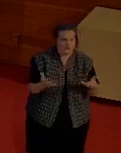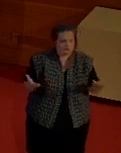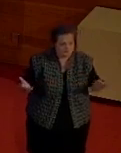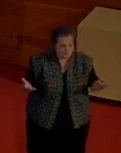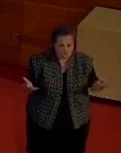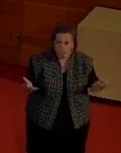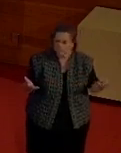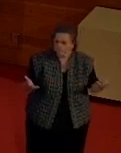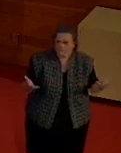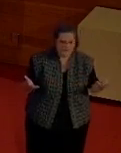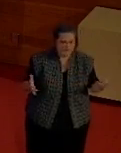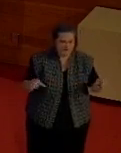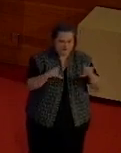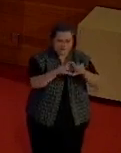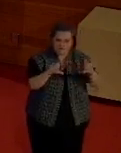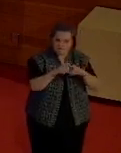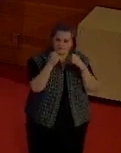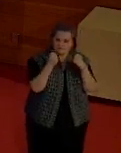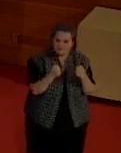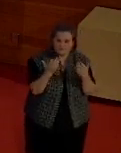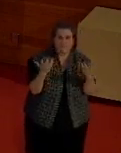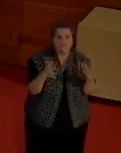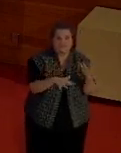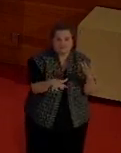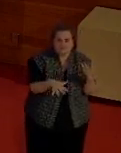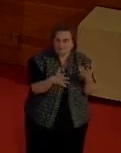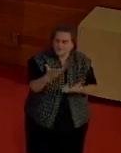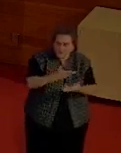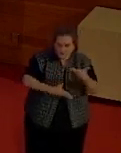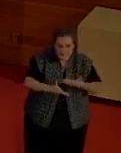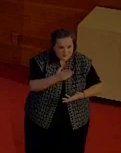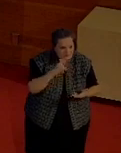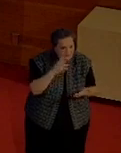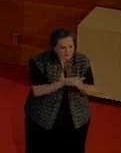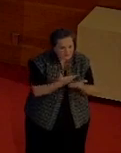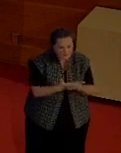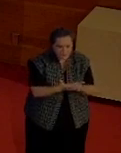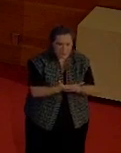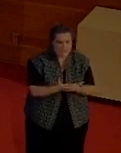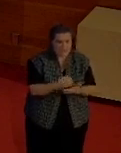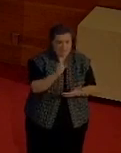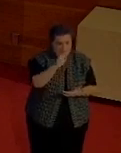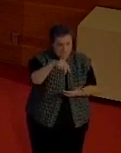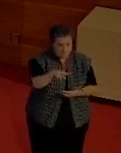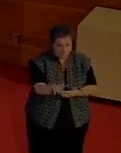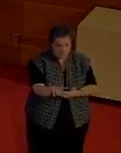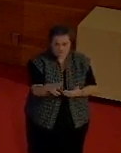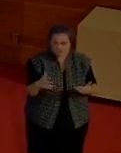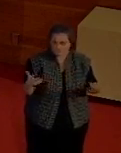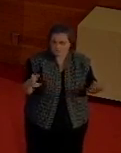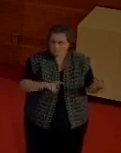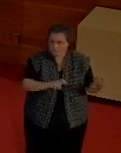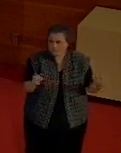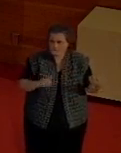la institución ahora mismo donde se visibiliza esa cooperación o sea lo es la ONU no lo parece ni ninguna